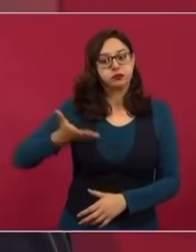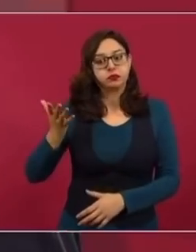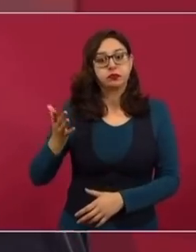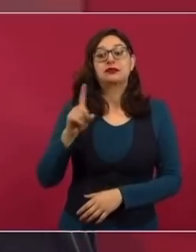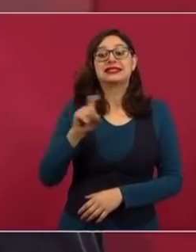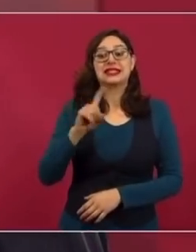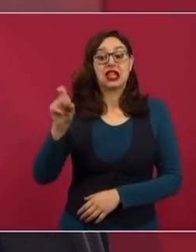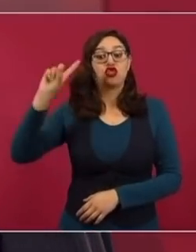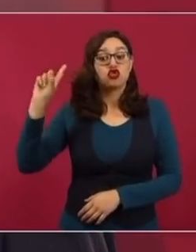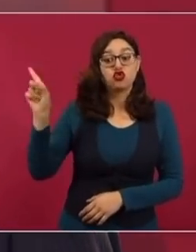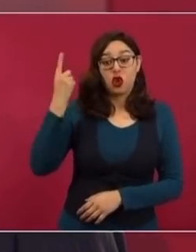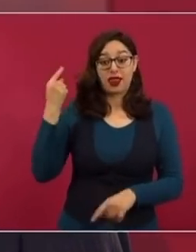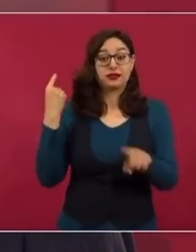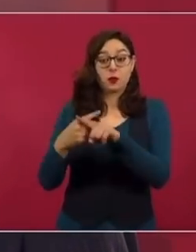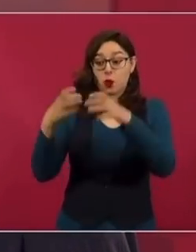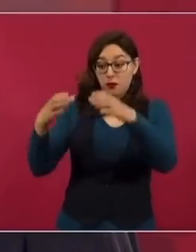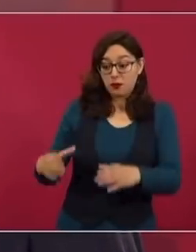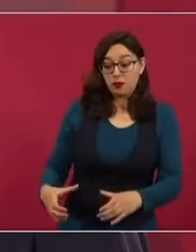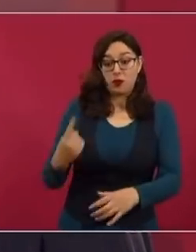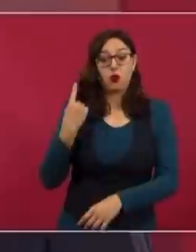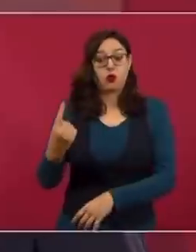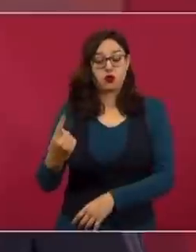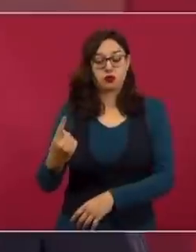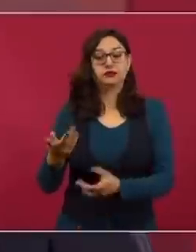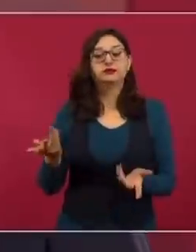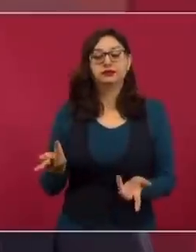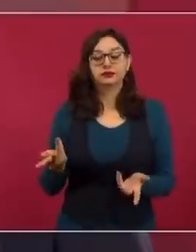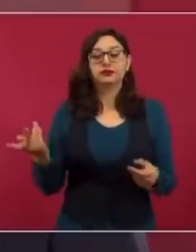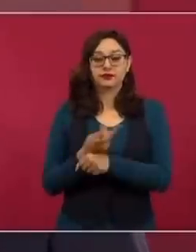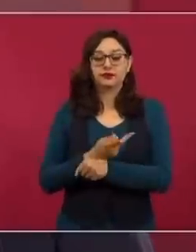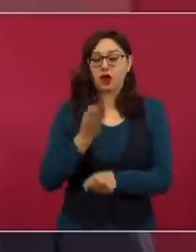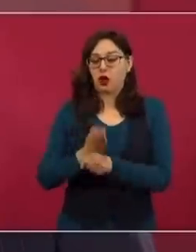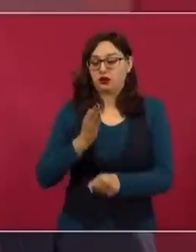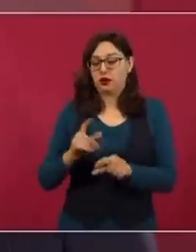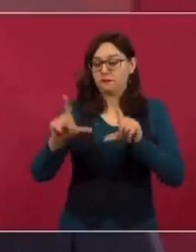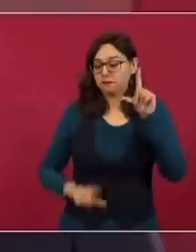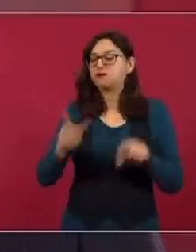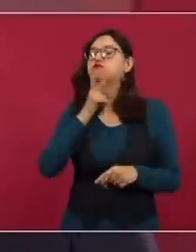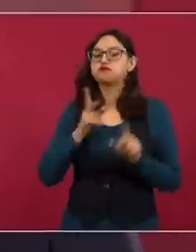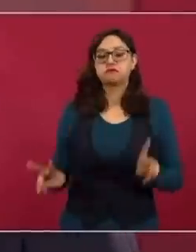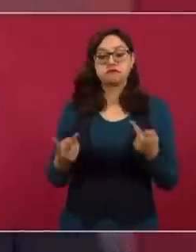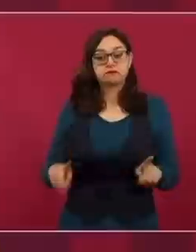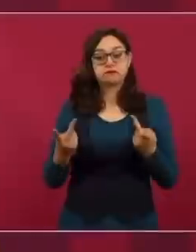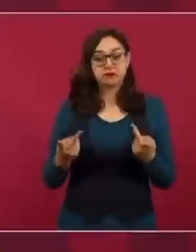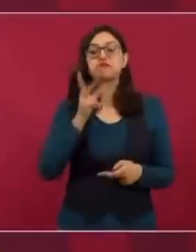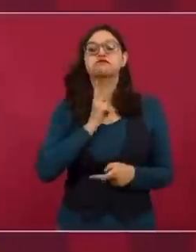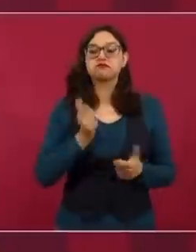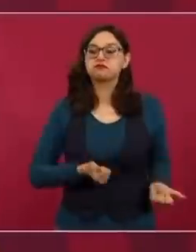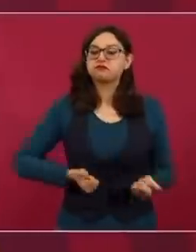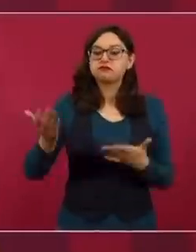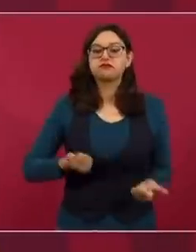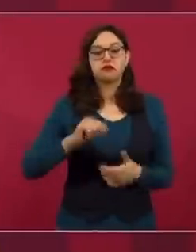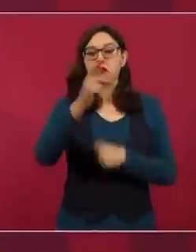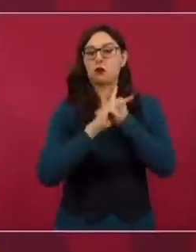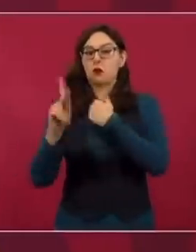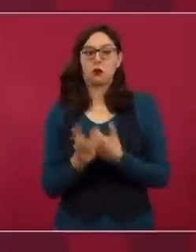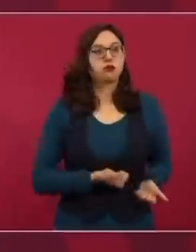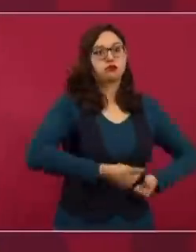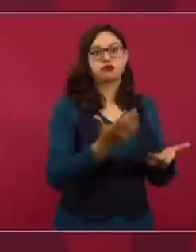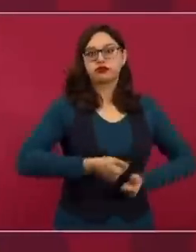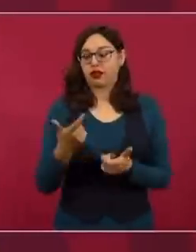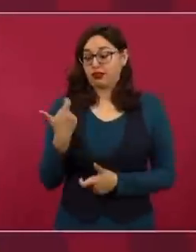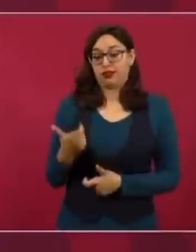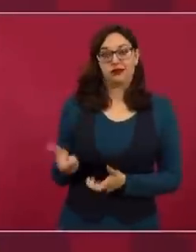los $100 por barril, y nosotros estamos exportando crudo y esto nos está generando un excedente.